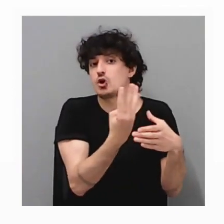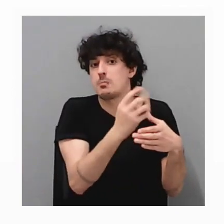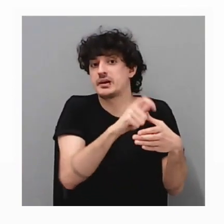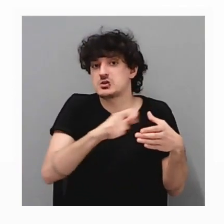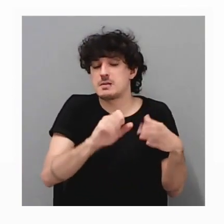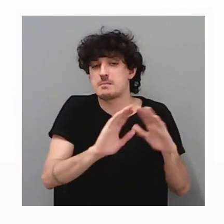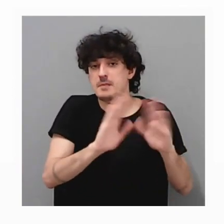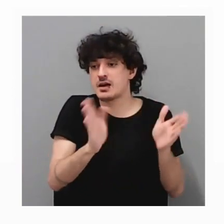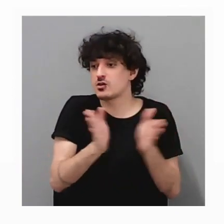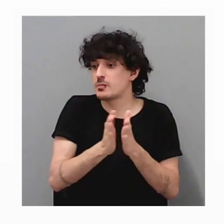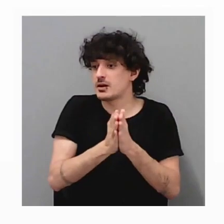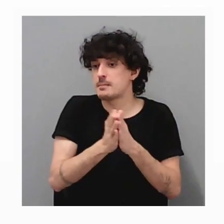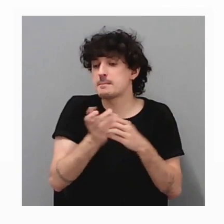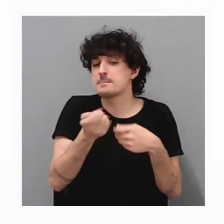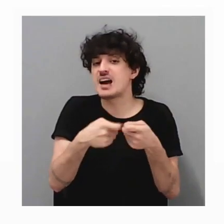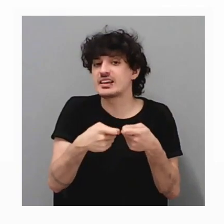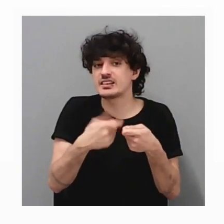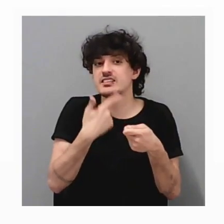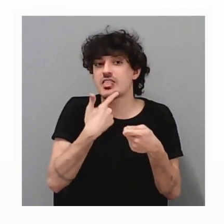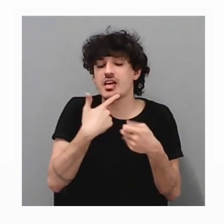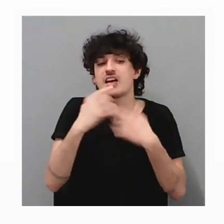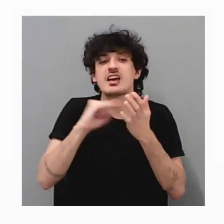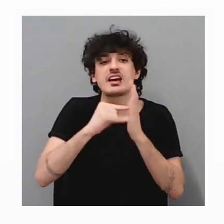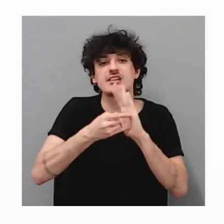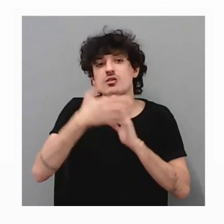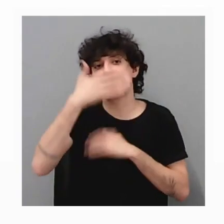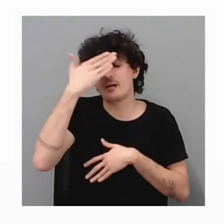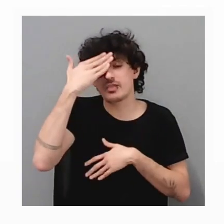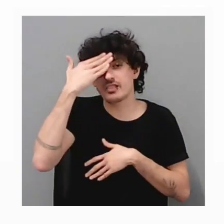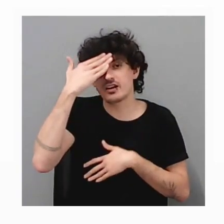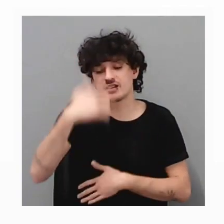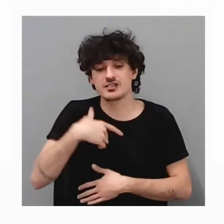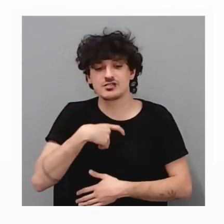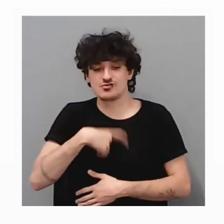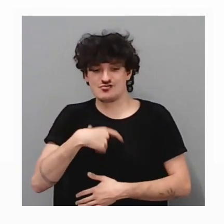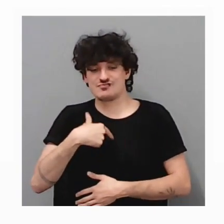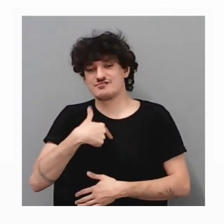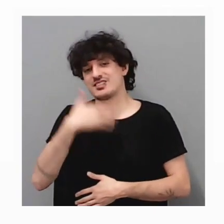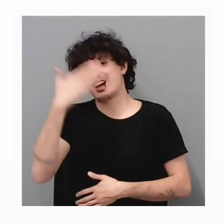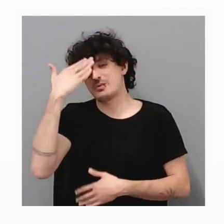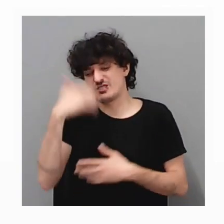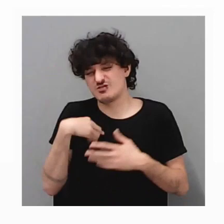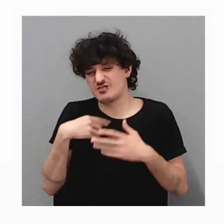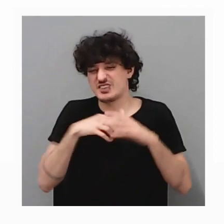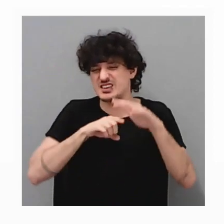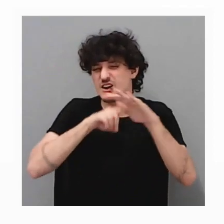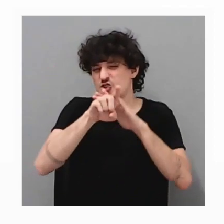marketing, el ingeniero de cabeza y el ingeniero de manos. Yo soy el de cabeza, el que hace el desarrollo tecnológico y